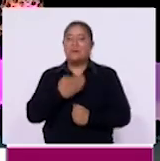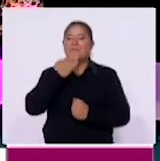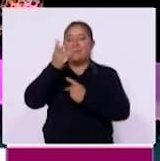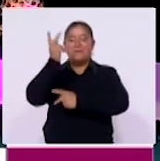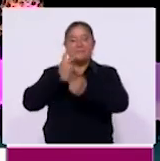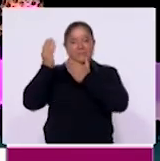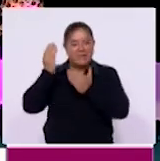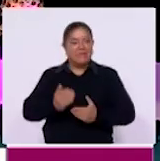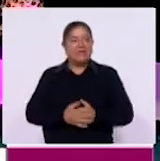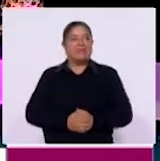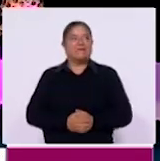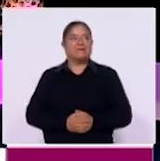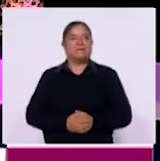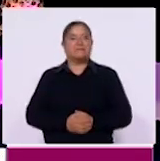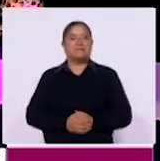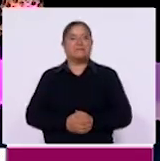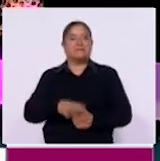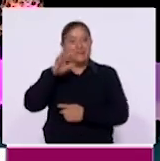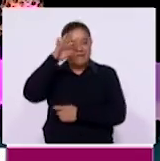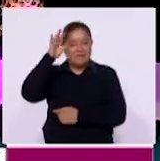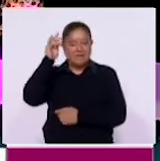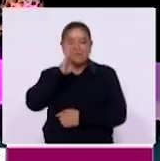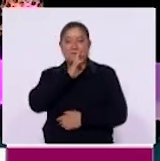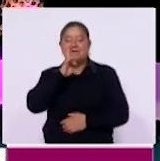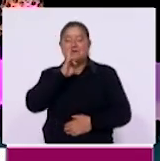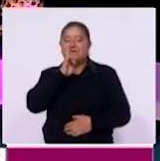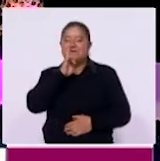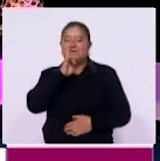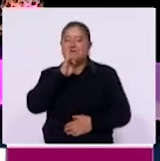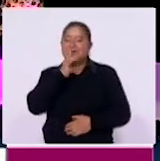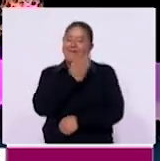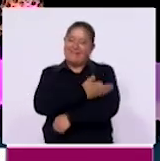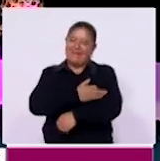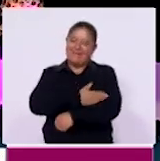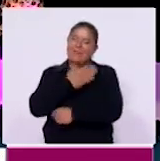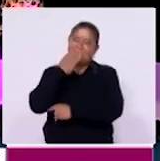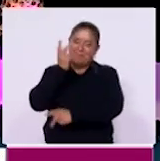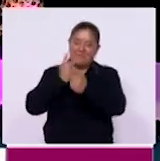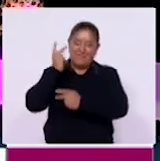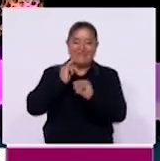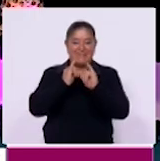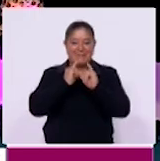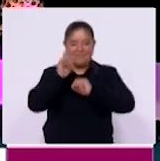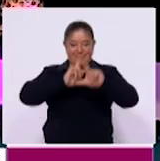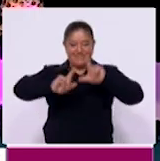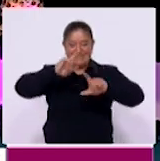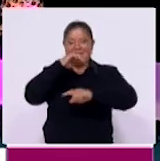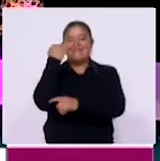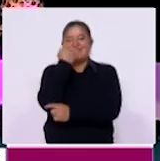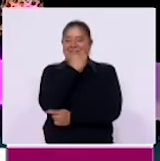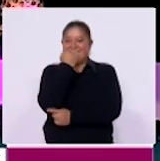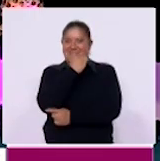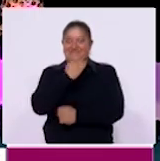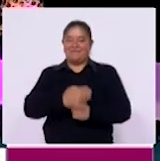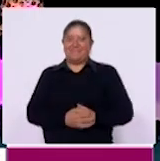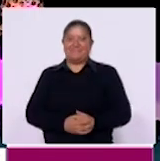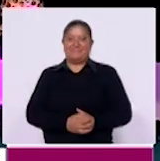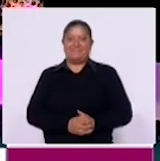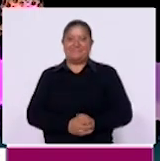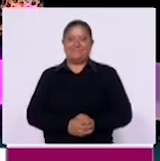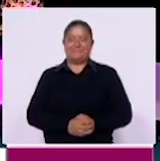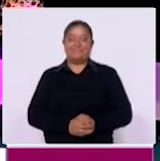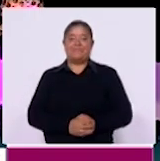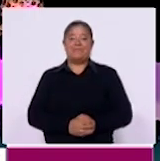a esta segunda emisión de Corazit Noticias. También le damos la bienvenida a la intérprete de lengua de señas mexicana, Miroslava